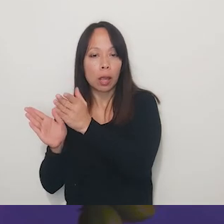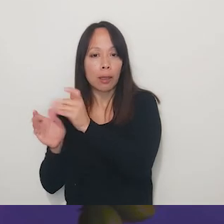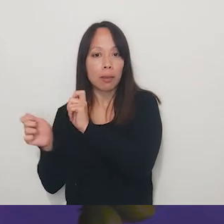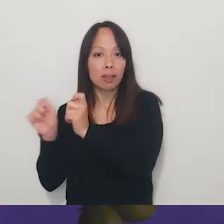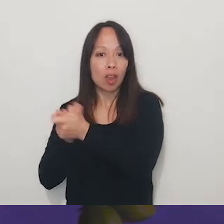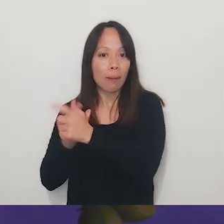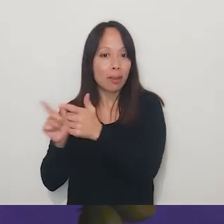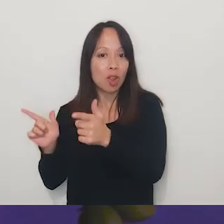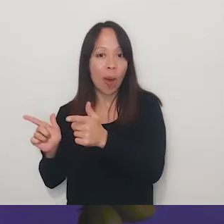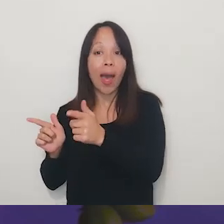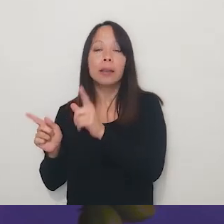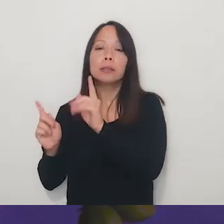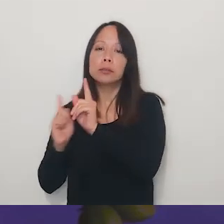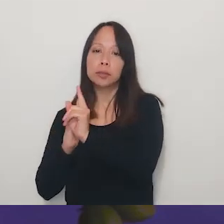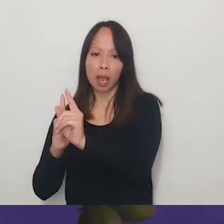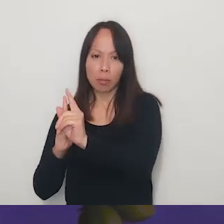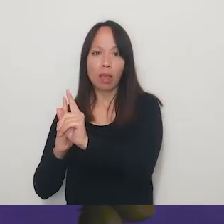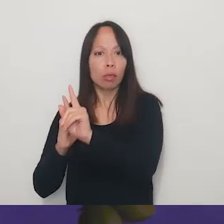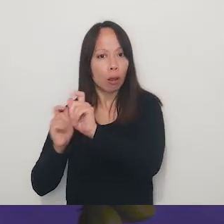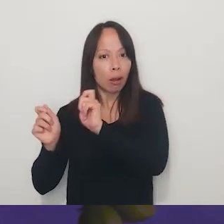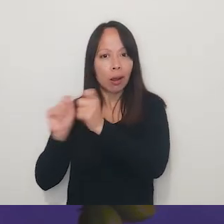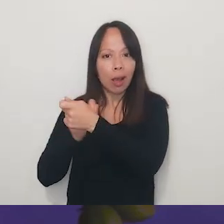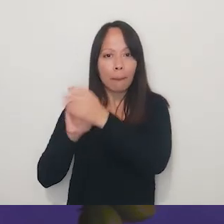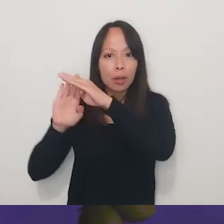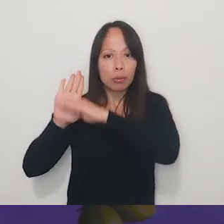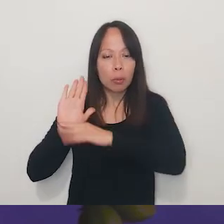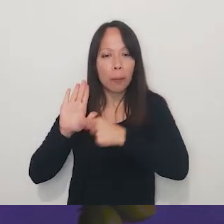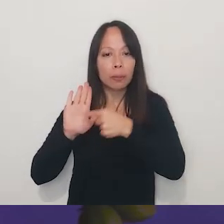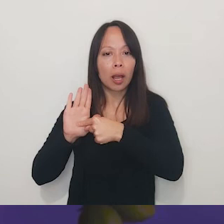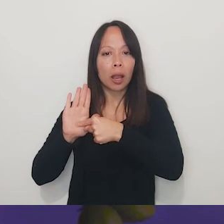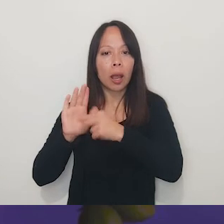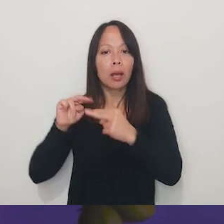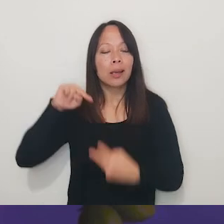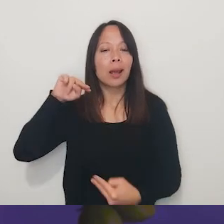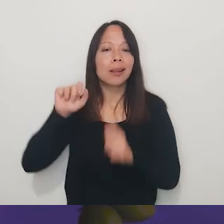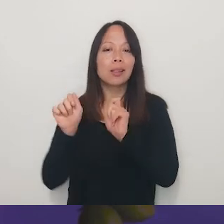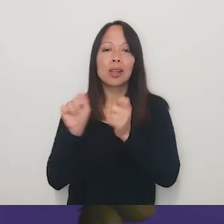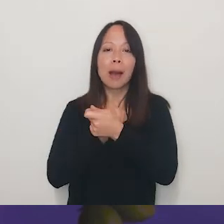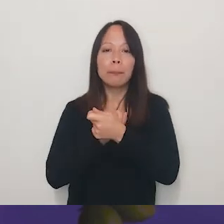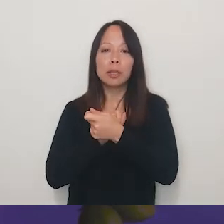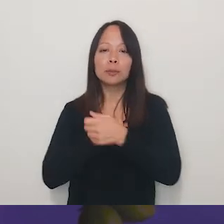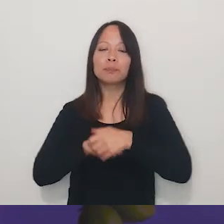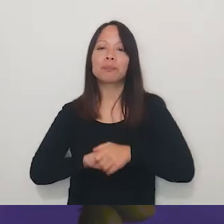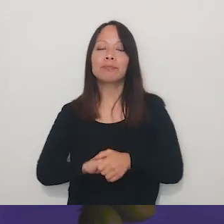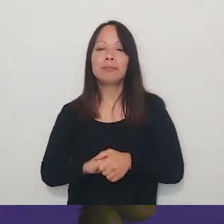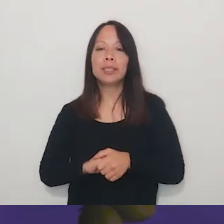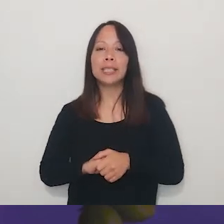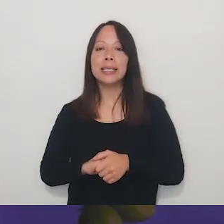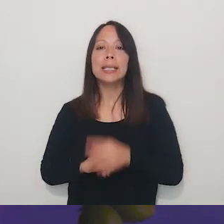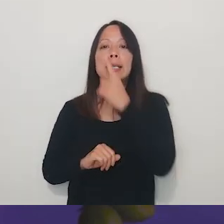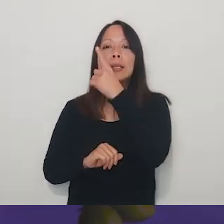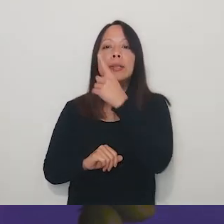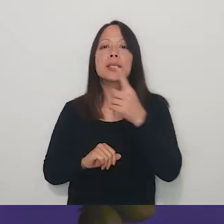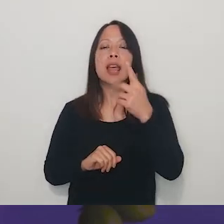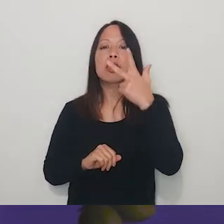y de los que no cambian ni seguimiento ni tratamiento, 36% cambia el consejo genético. De 31 de los